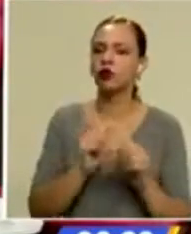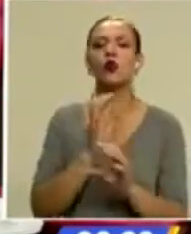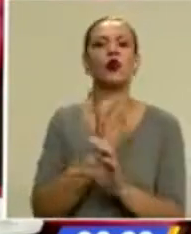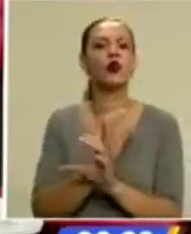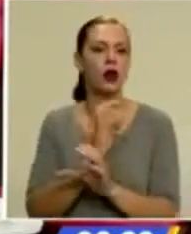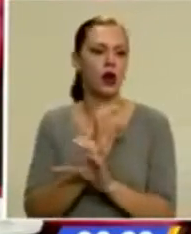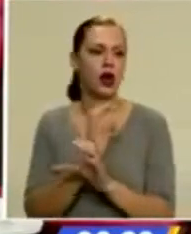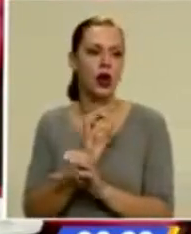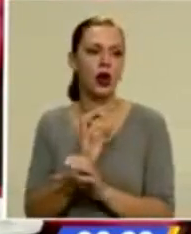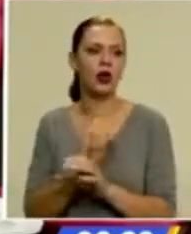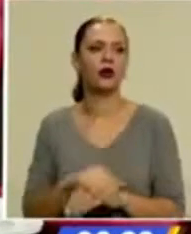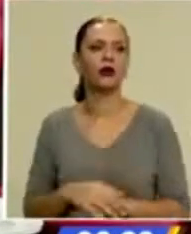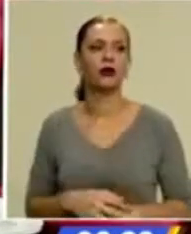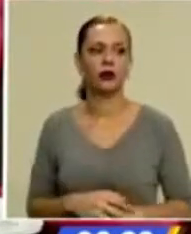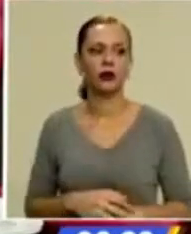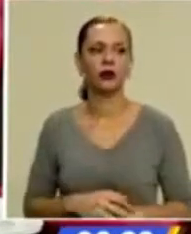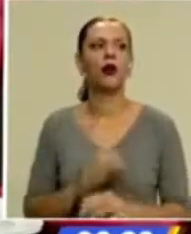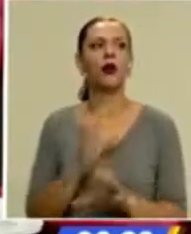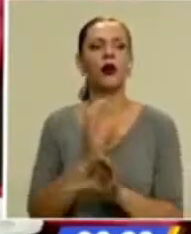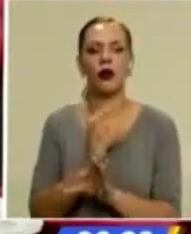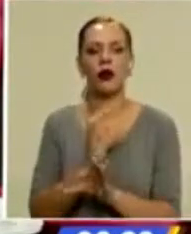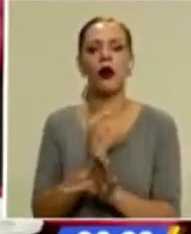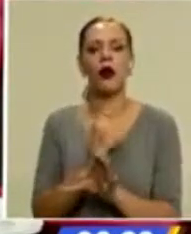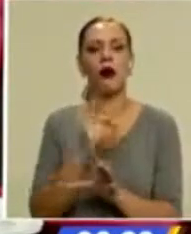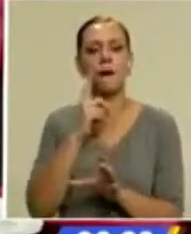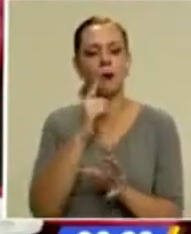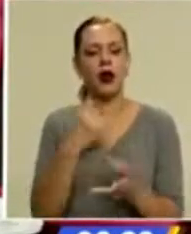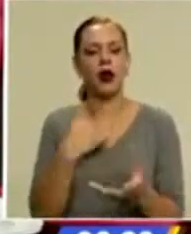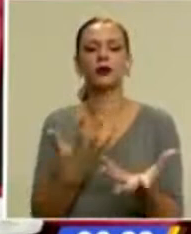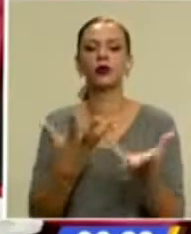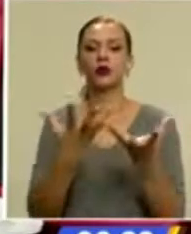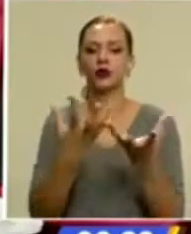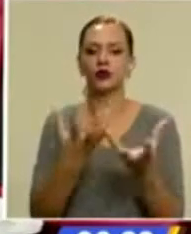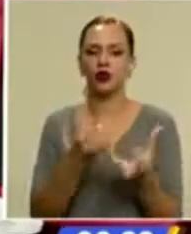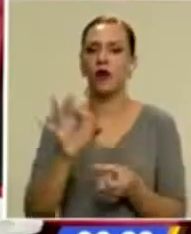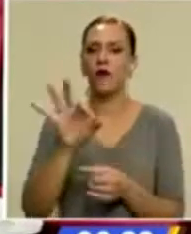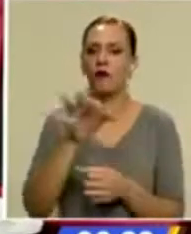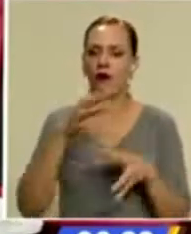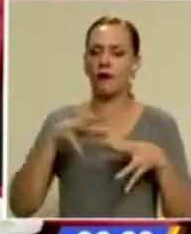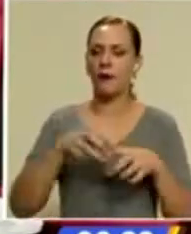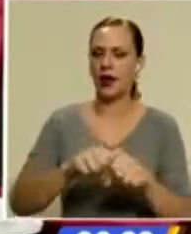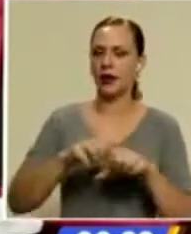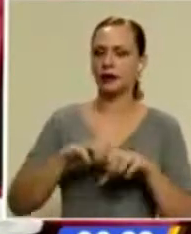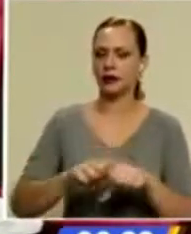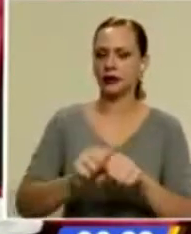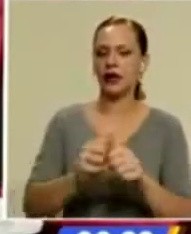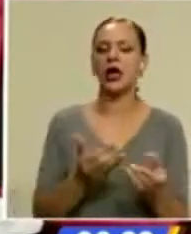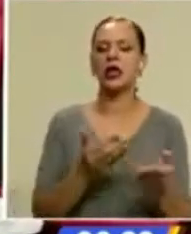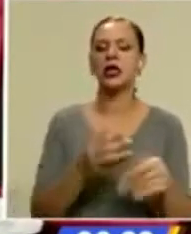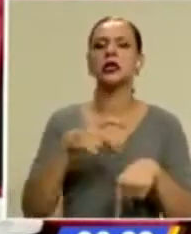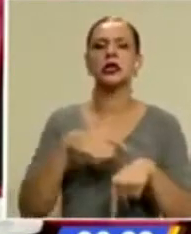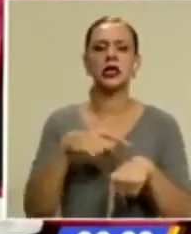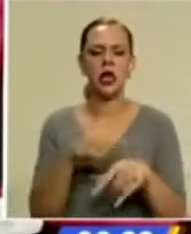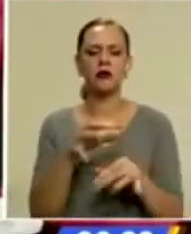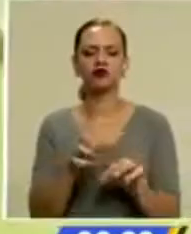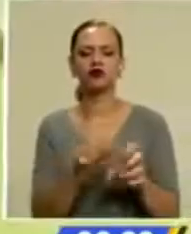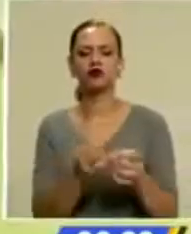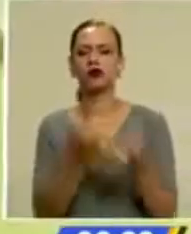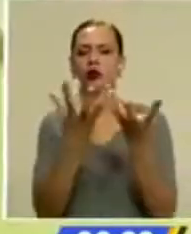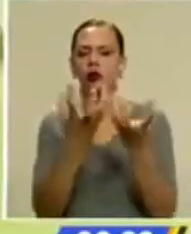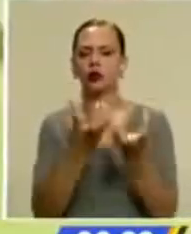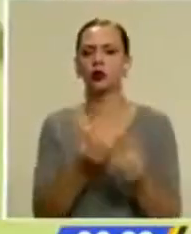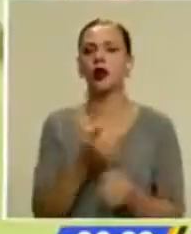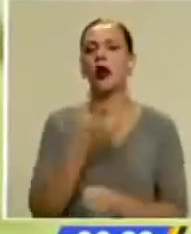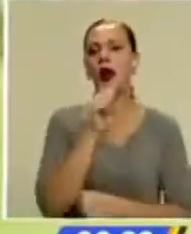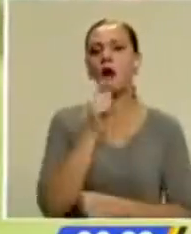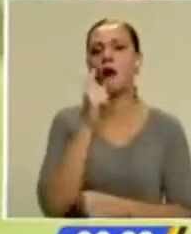cuidado, con cuidado, con cuidado, para ir obteniendo nuestra masa. Darle chance que ella absorba el